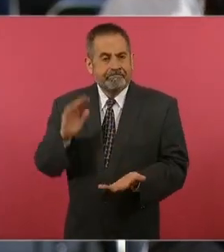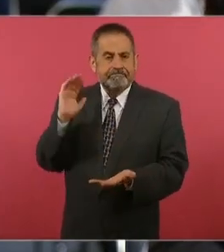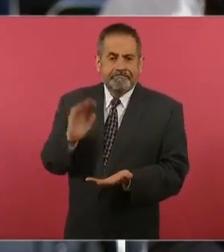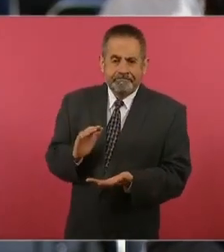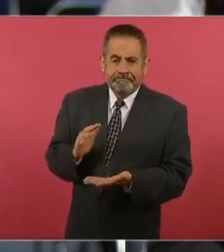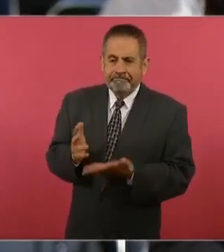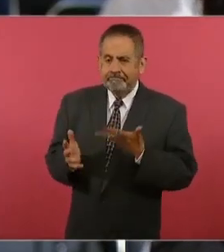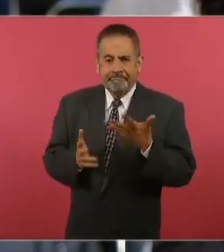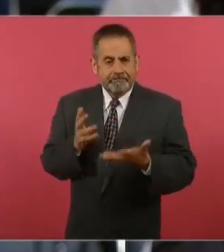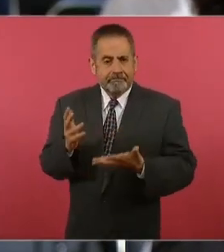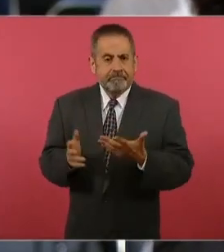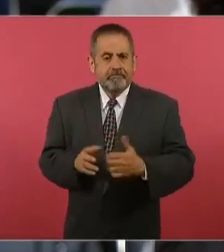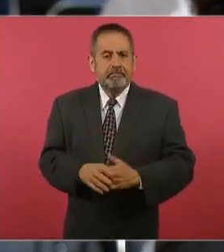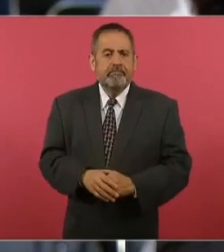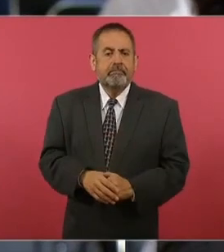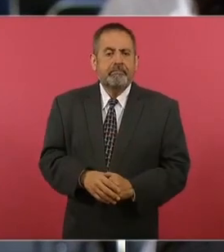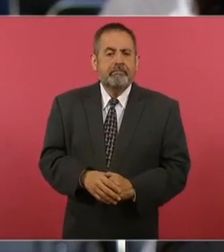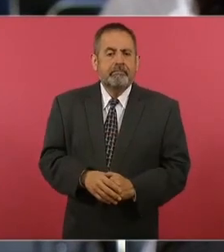implicada